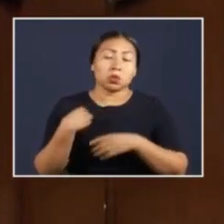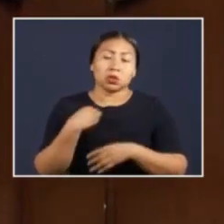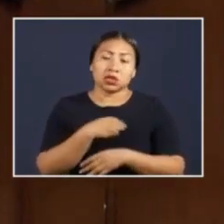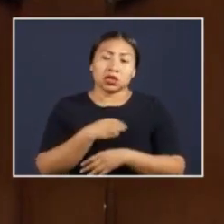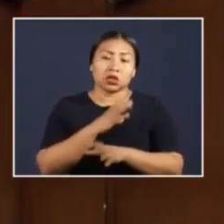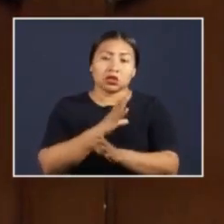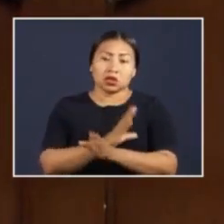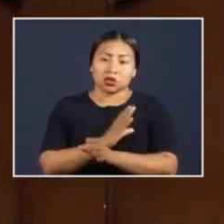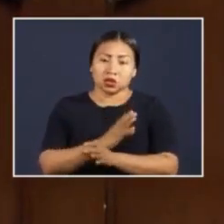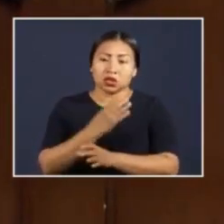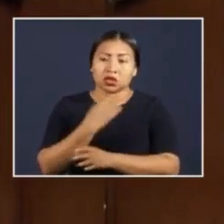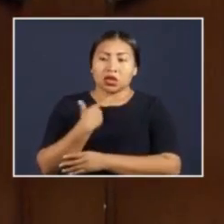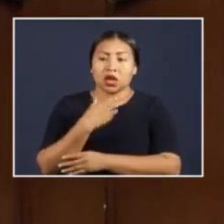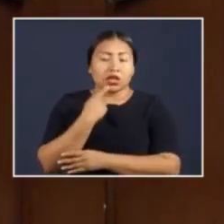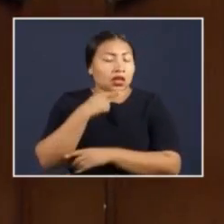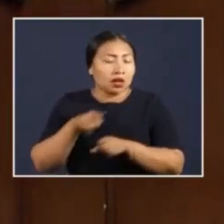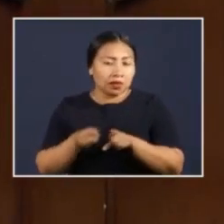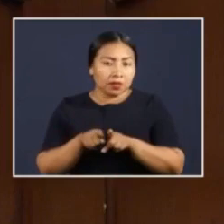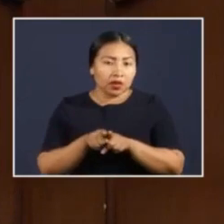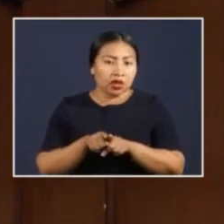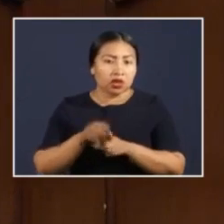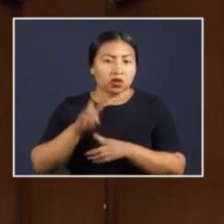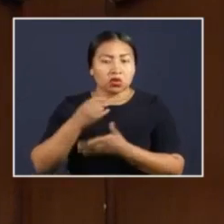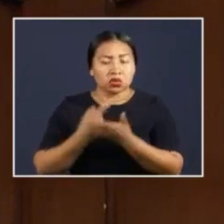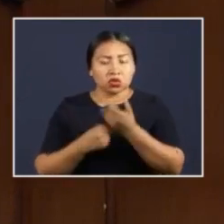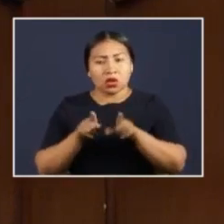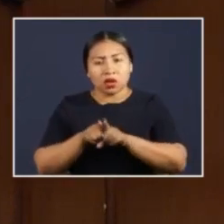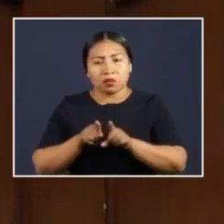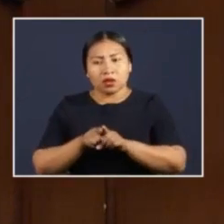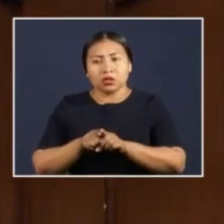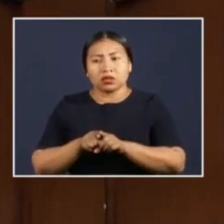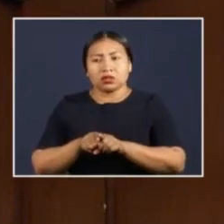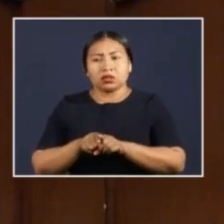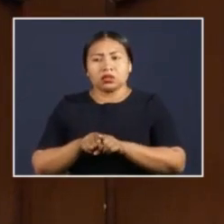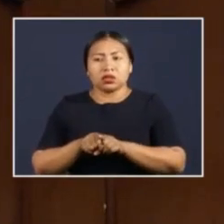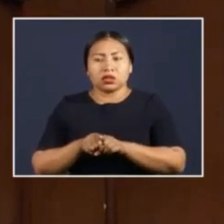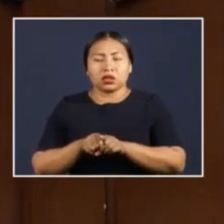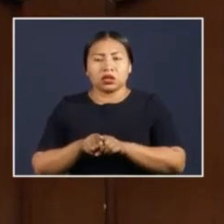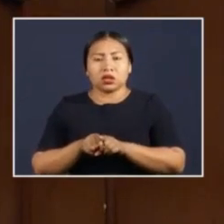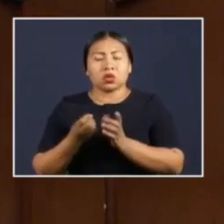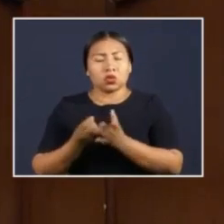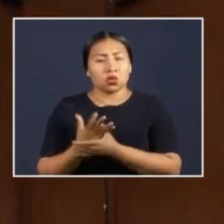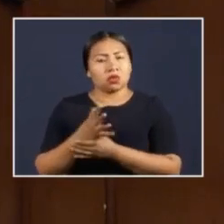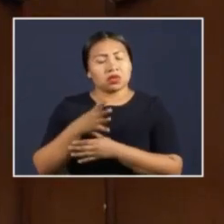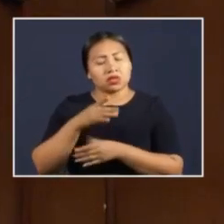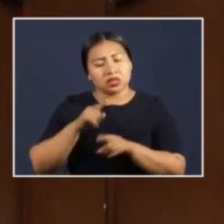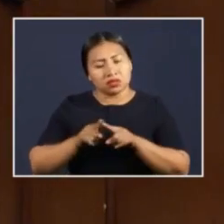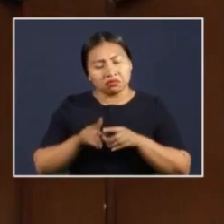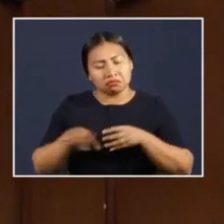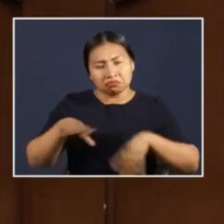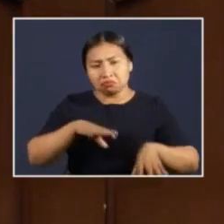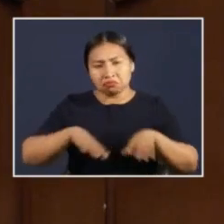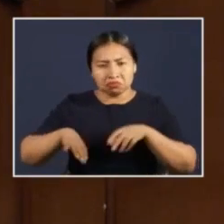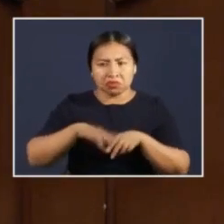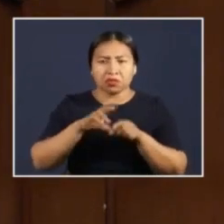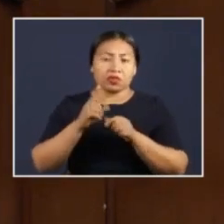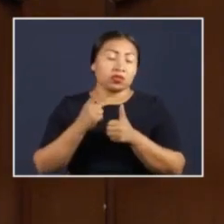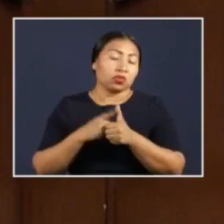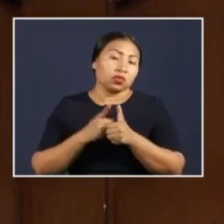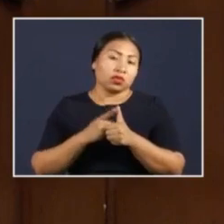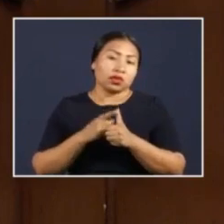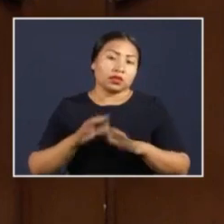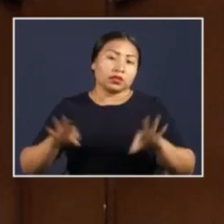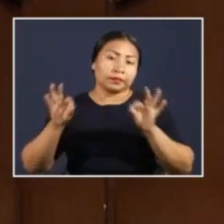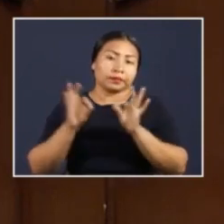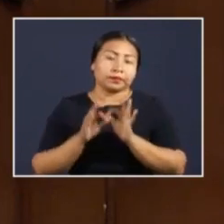y le crea facultades especiales nuevas en su actividad una de ellas importante es